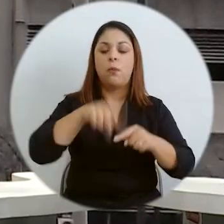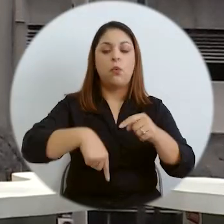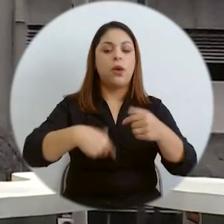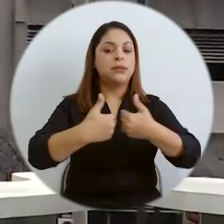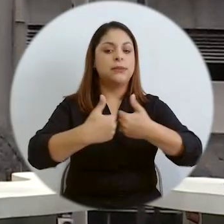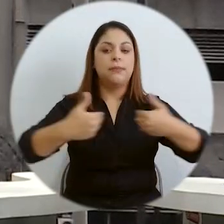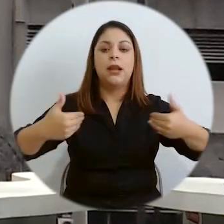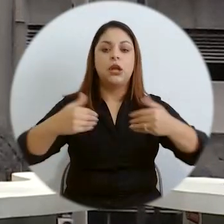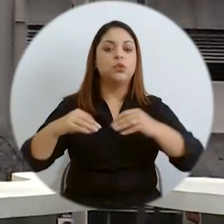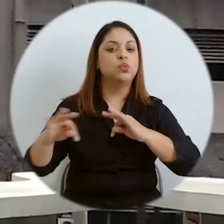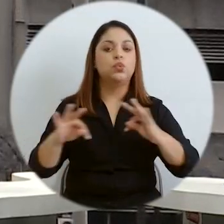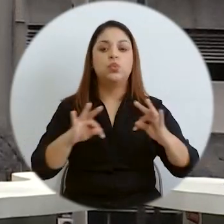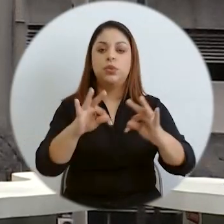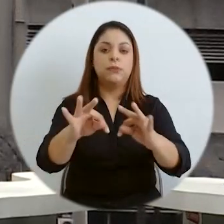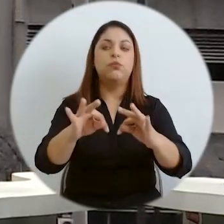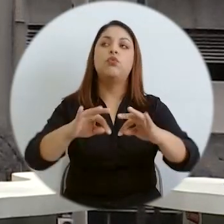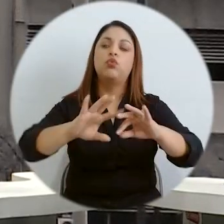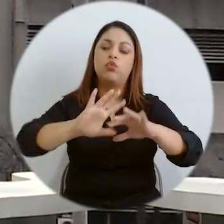sistémica. Y